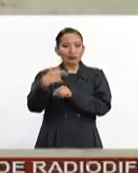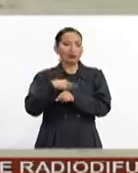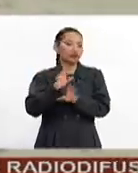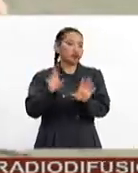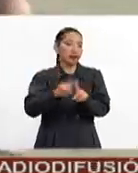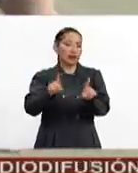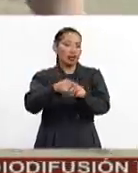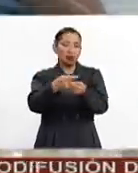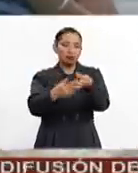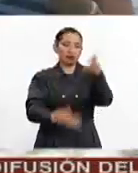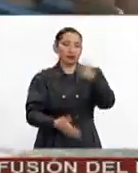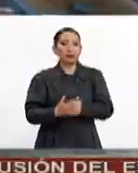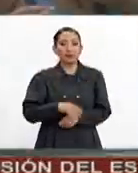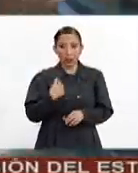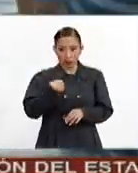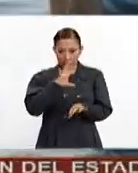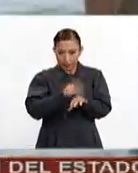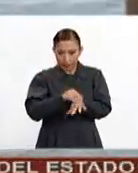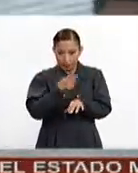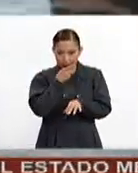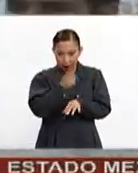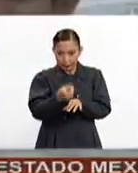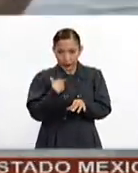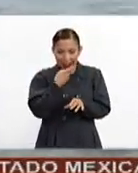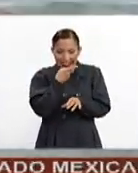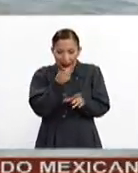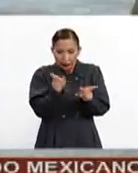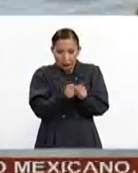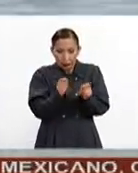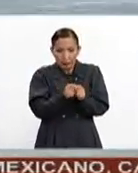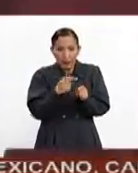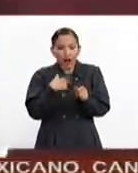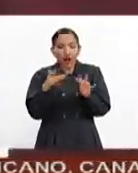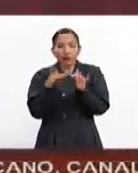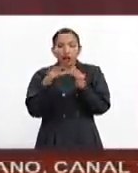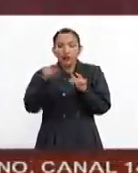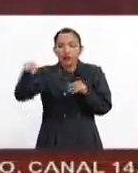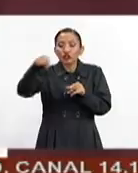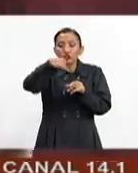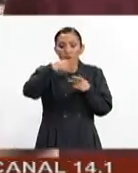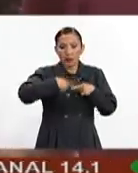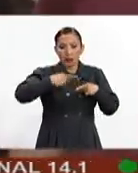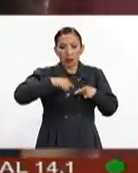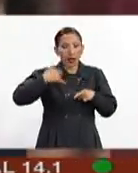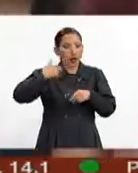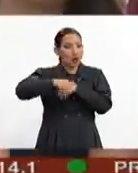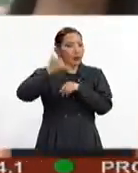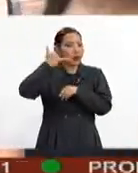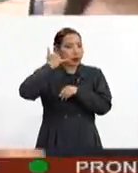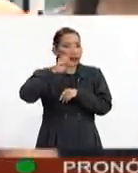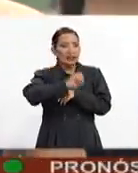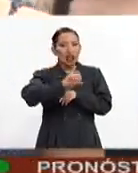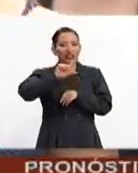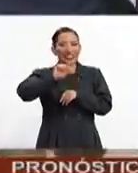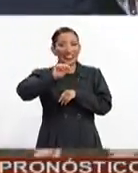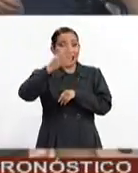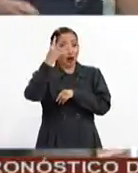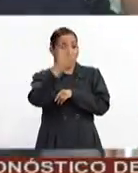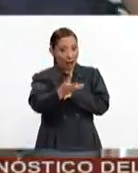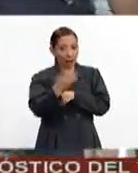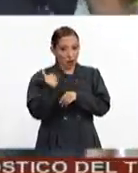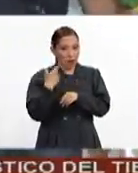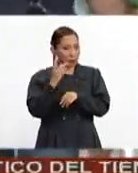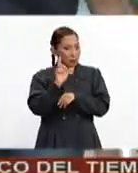otras. Si me permites, te puedo comentar los medios de contacto con los usuarios. Son el número telefónico 074